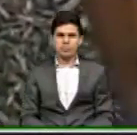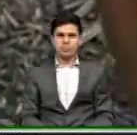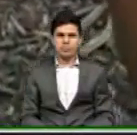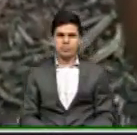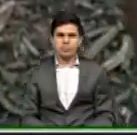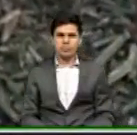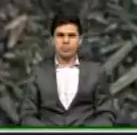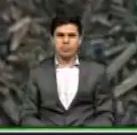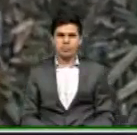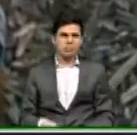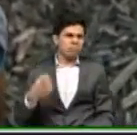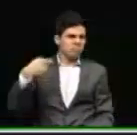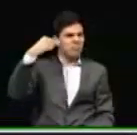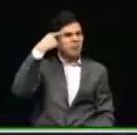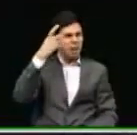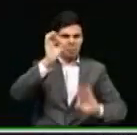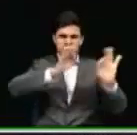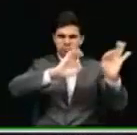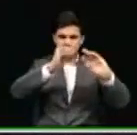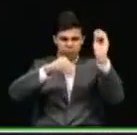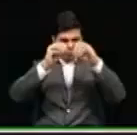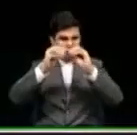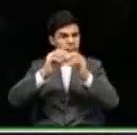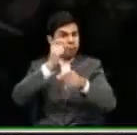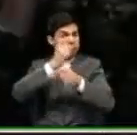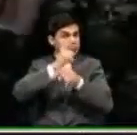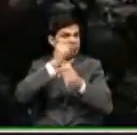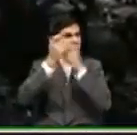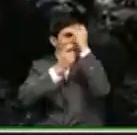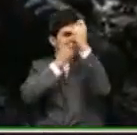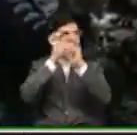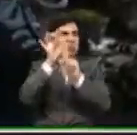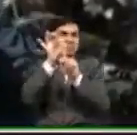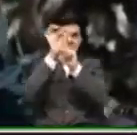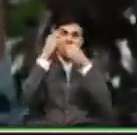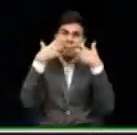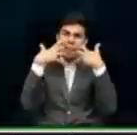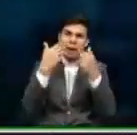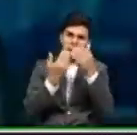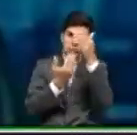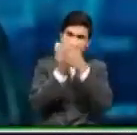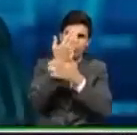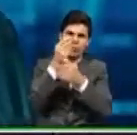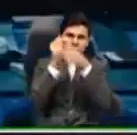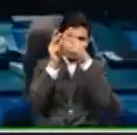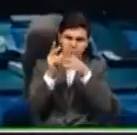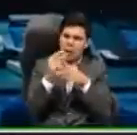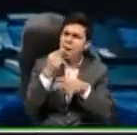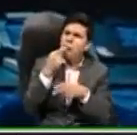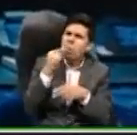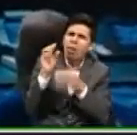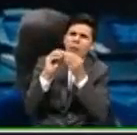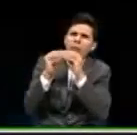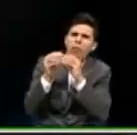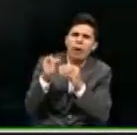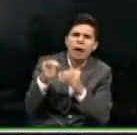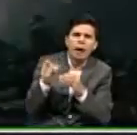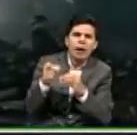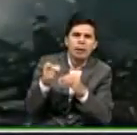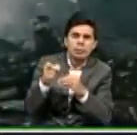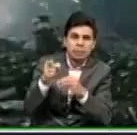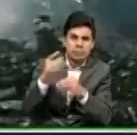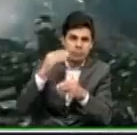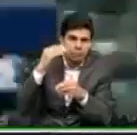dinosaurio? Cuando todo parece ir a la perfección y ser el negocio del siglo, este nuevo dinosaurio de especie todavía desconocida y que es mucho